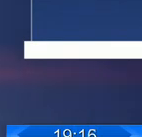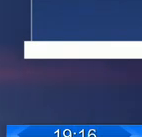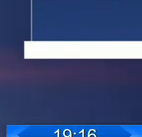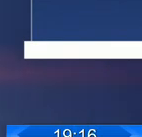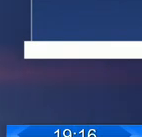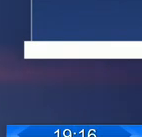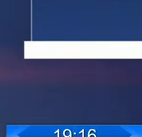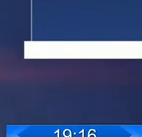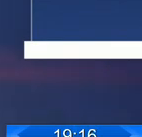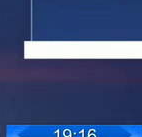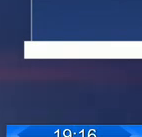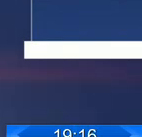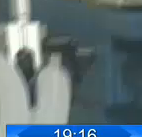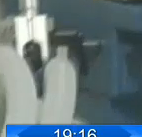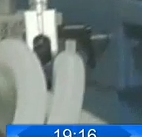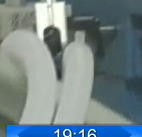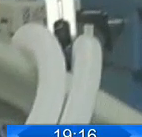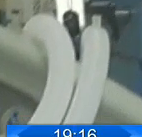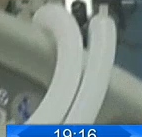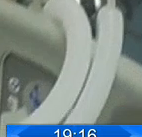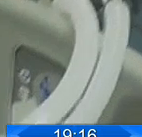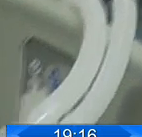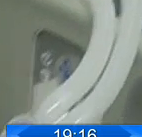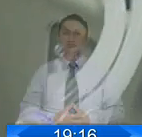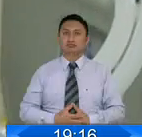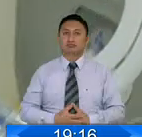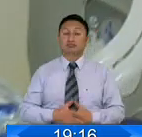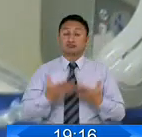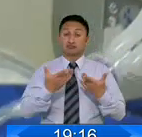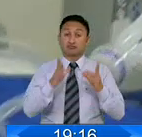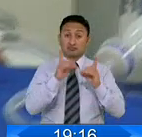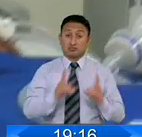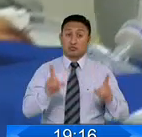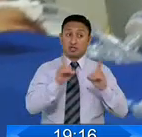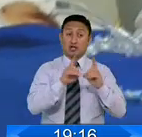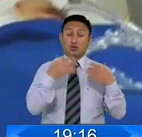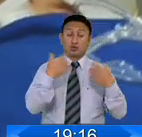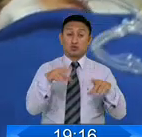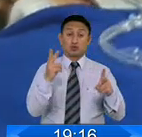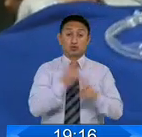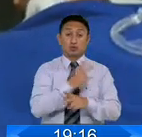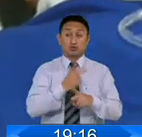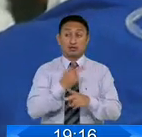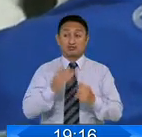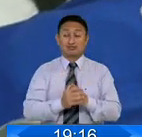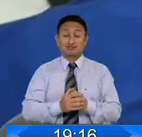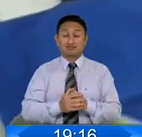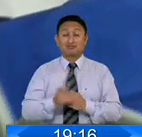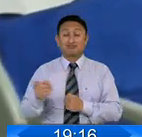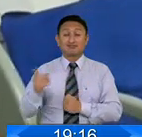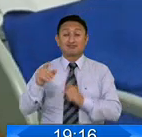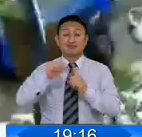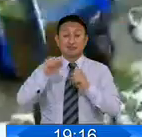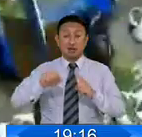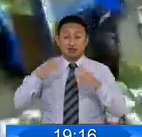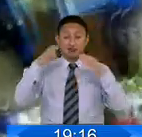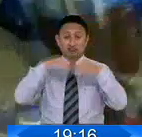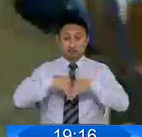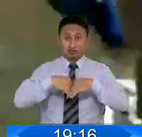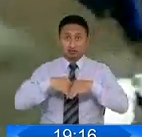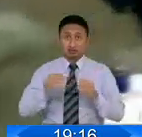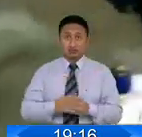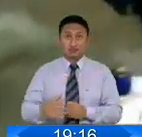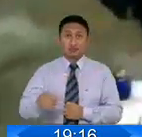17,758 pacientes. Y es que a pesar de las cifras alarmantes y con un sistema sanitario prácticamente colapsado, la indisciplina